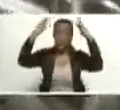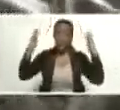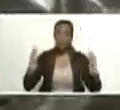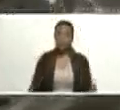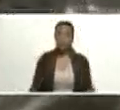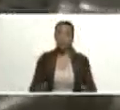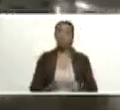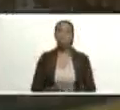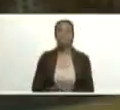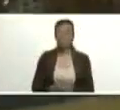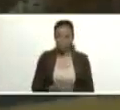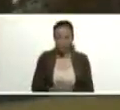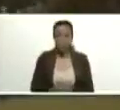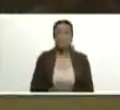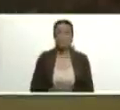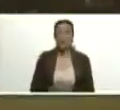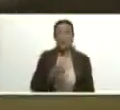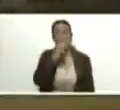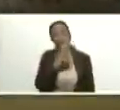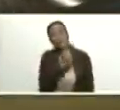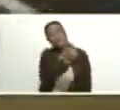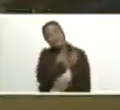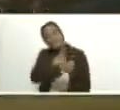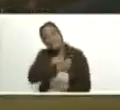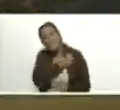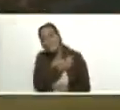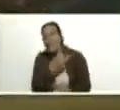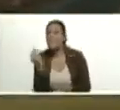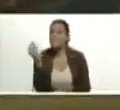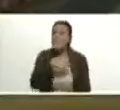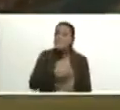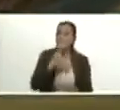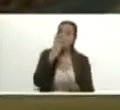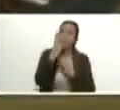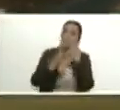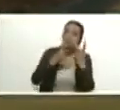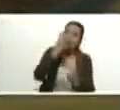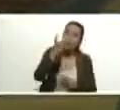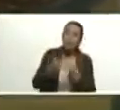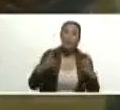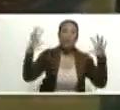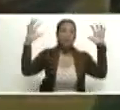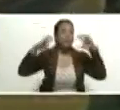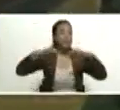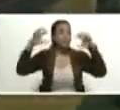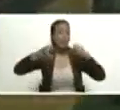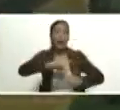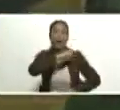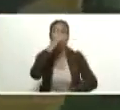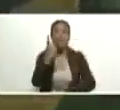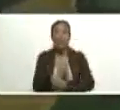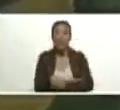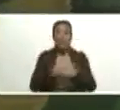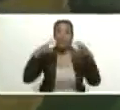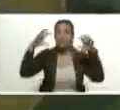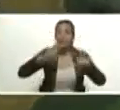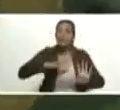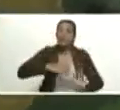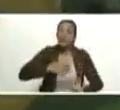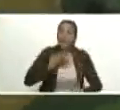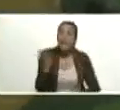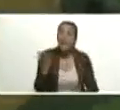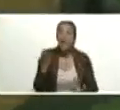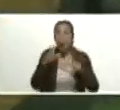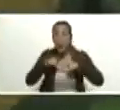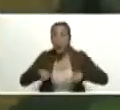¿Ah? Bueno, lamentablemente no podemos dar... Pues nos viene la lluvia, lluvia fuerte. Y quiero llegar al